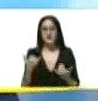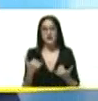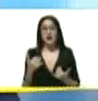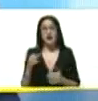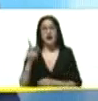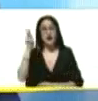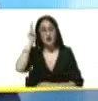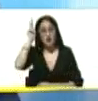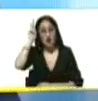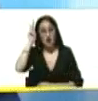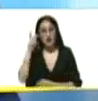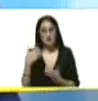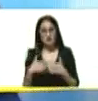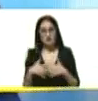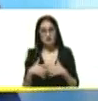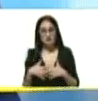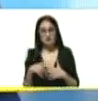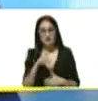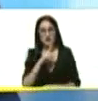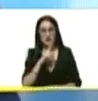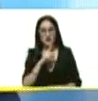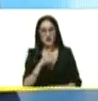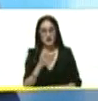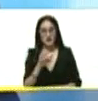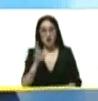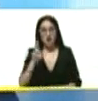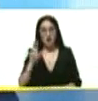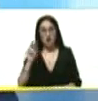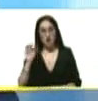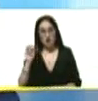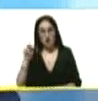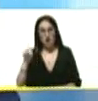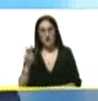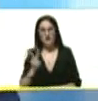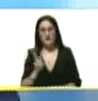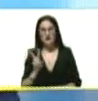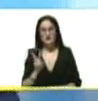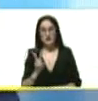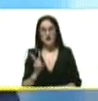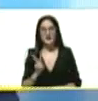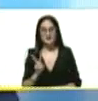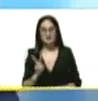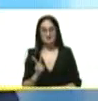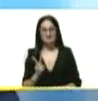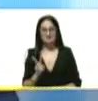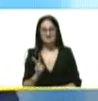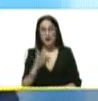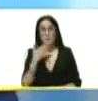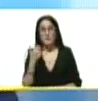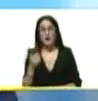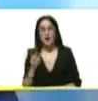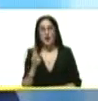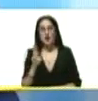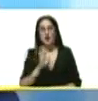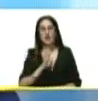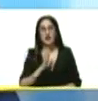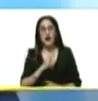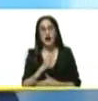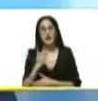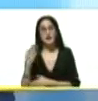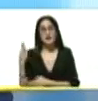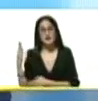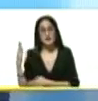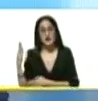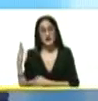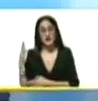ron, hablando claro, con nombre y apellido, el ron venezolano, es uno de los mejores rones del Caribe, y si es del Caribe